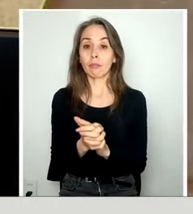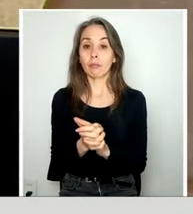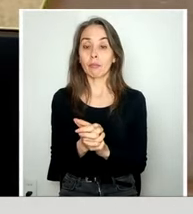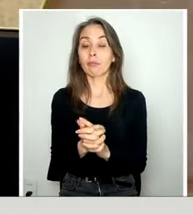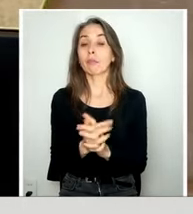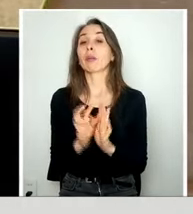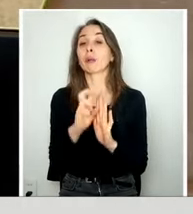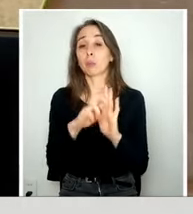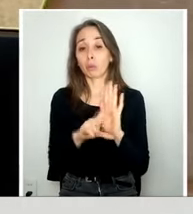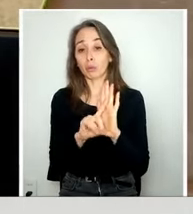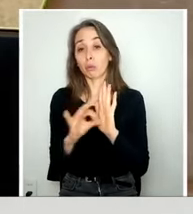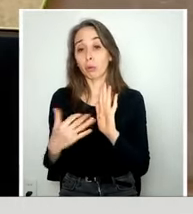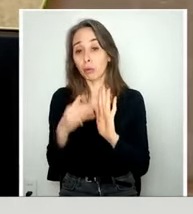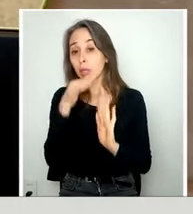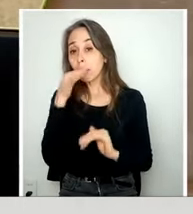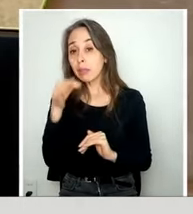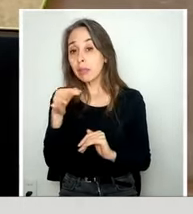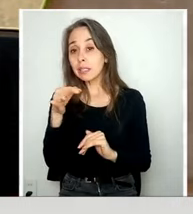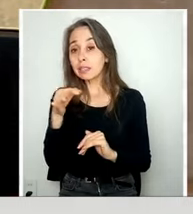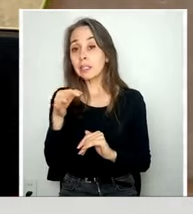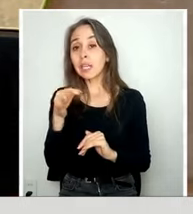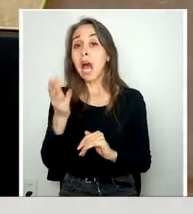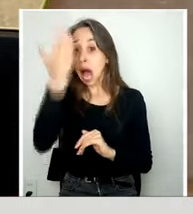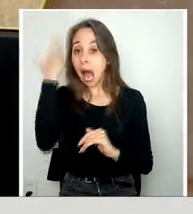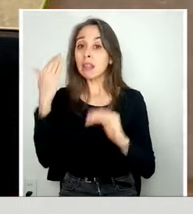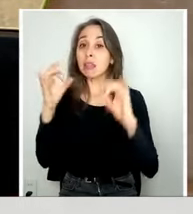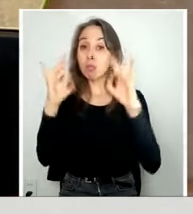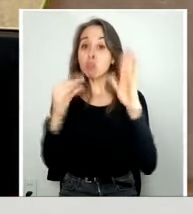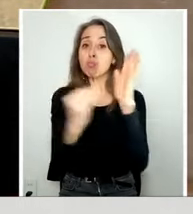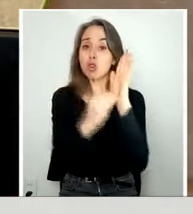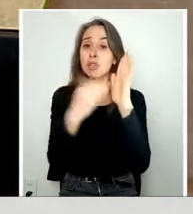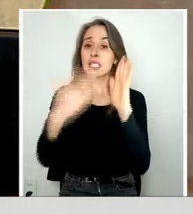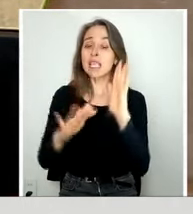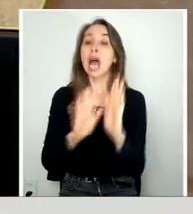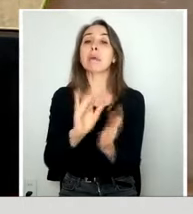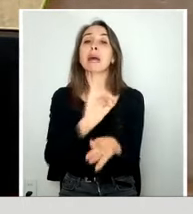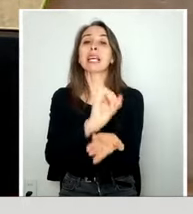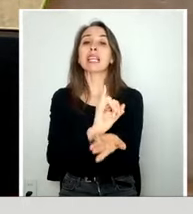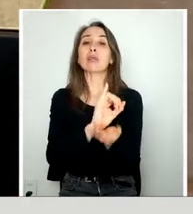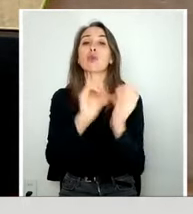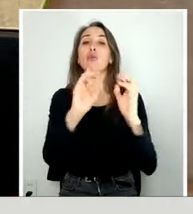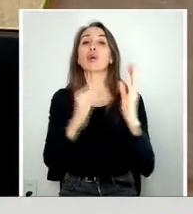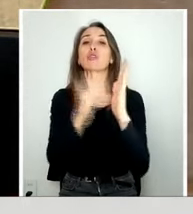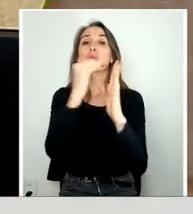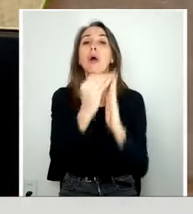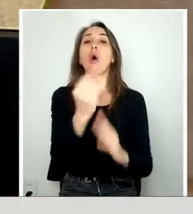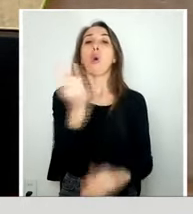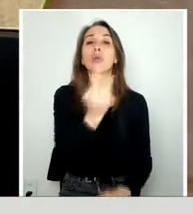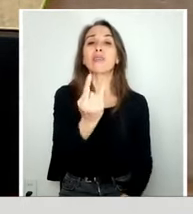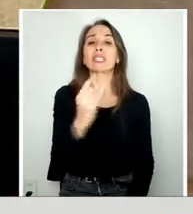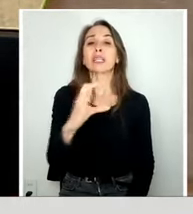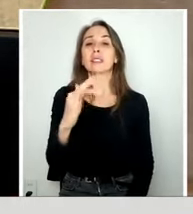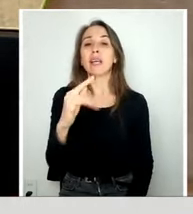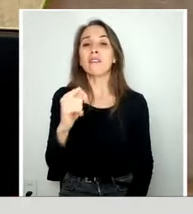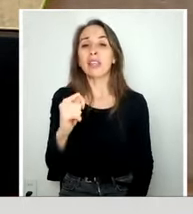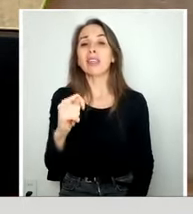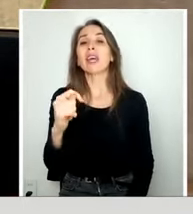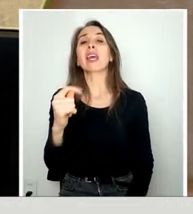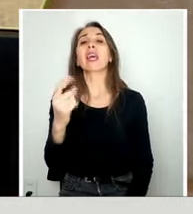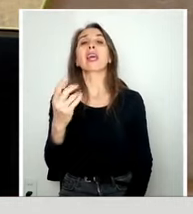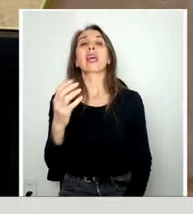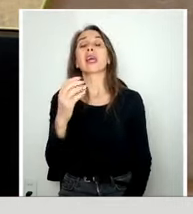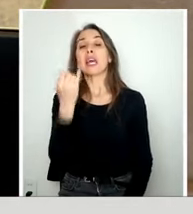destacar que hoy día esto estaba establecido pero solamente respecto a las instituciones de educación superior hoy día se establece algo muy importante Porque